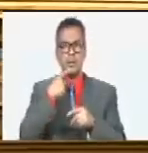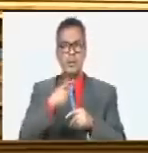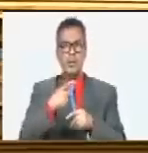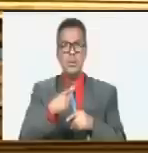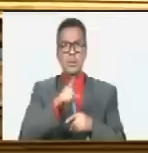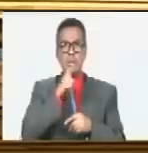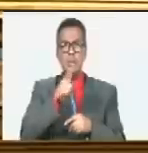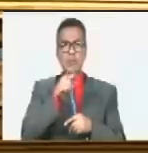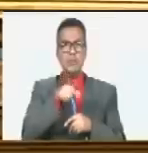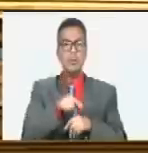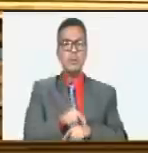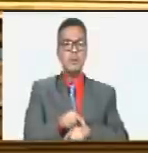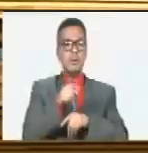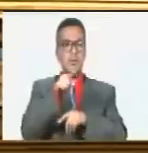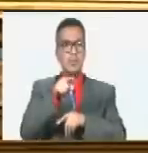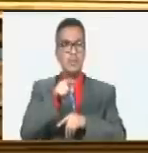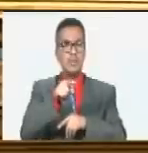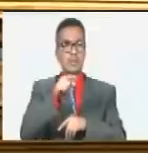Esa canalla